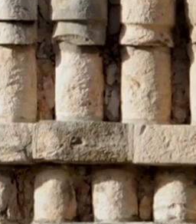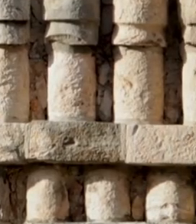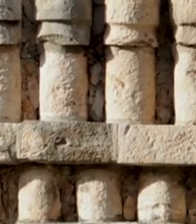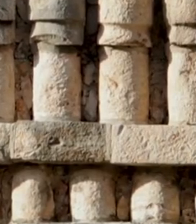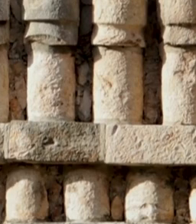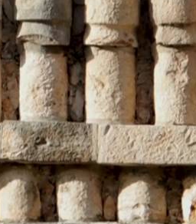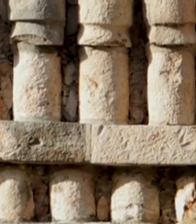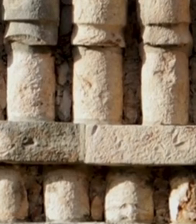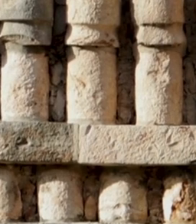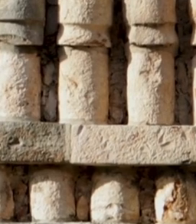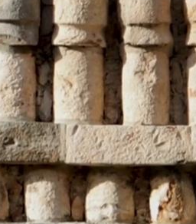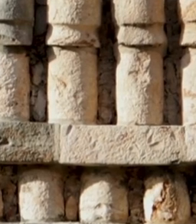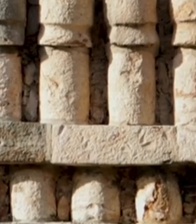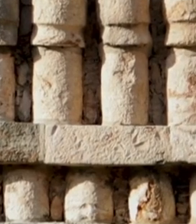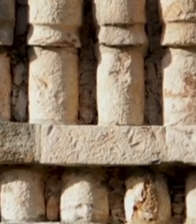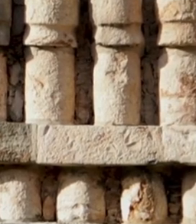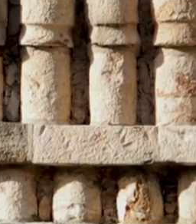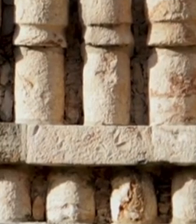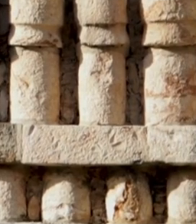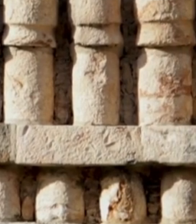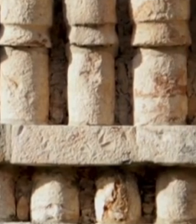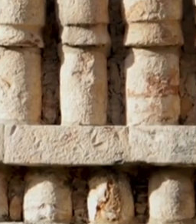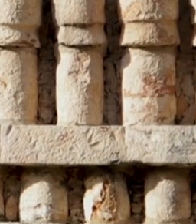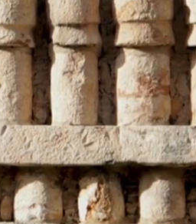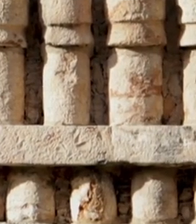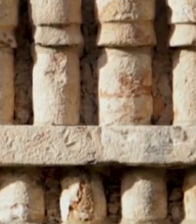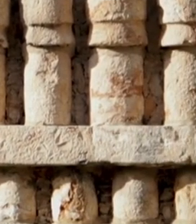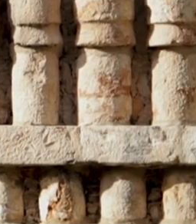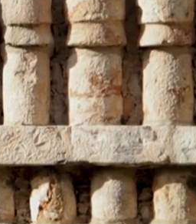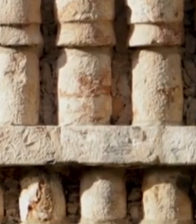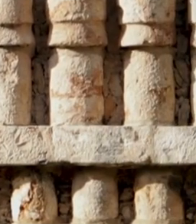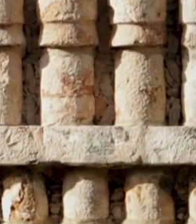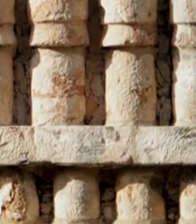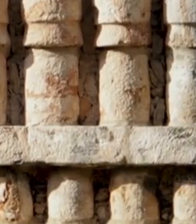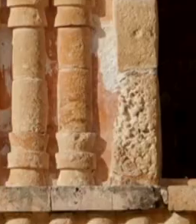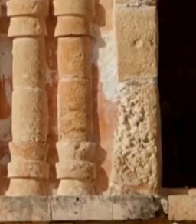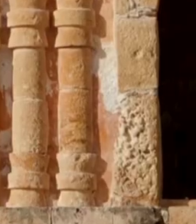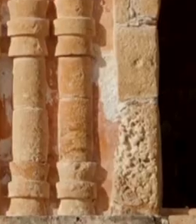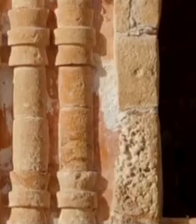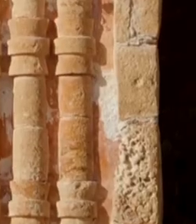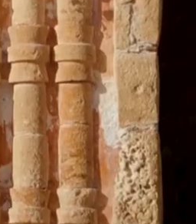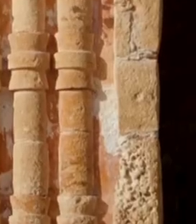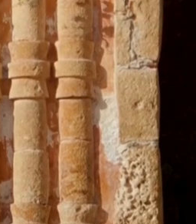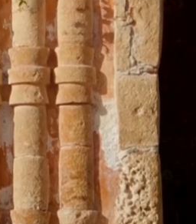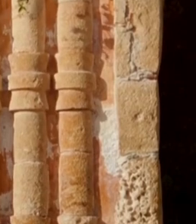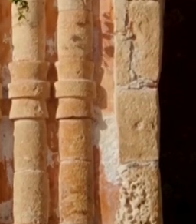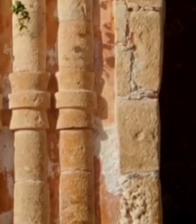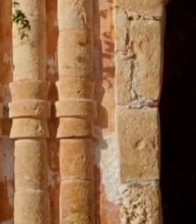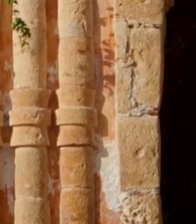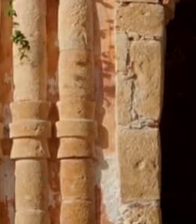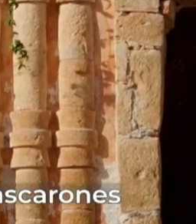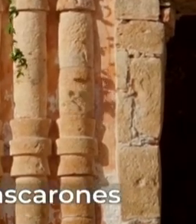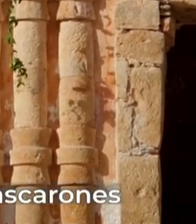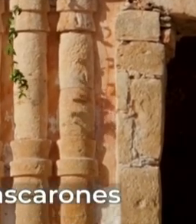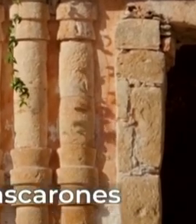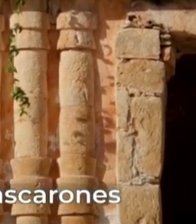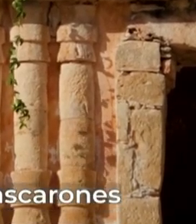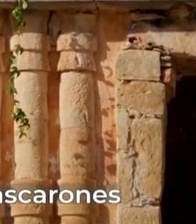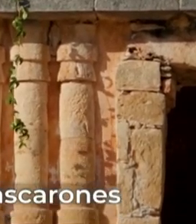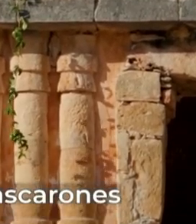ejemplo característico del refinamiento constructivo que alcanzaron los mayas, combinando espacios simétricos